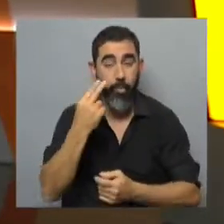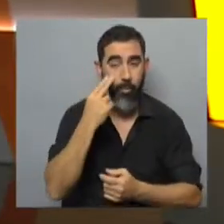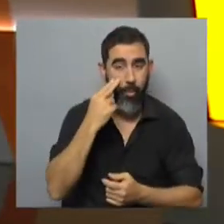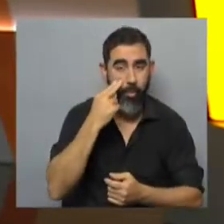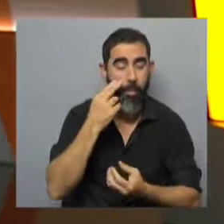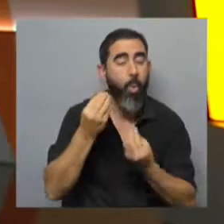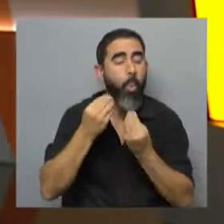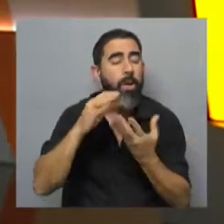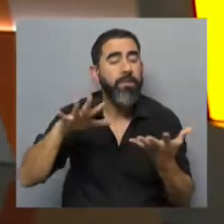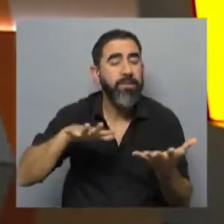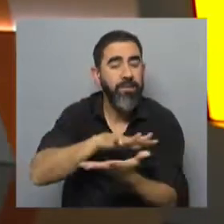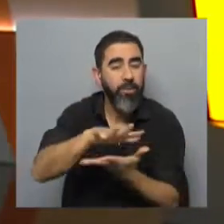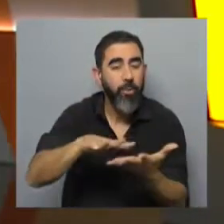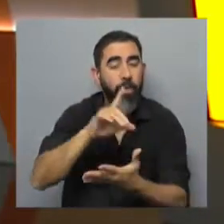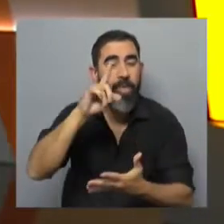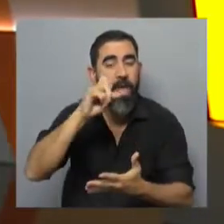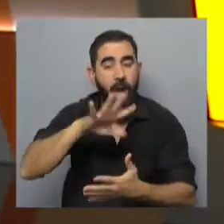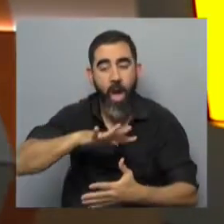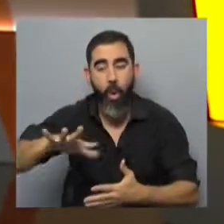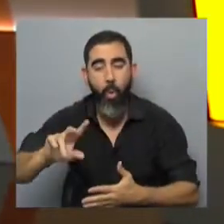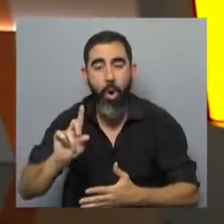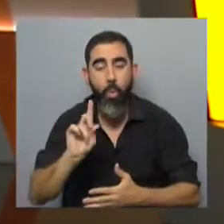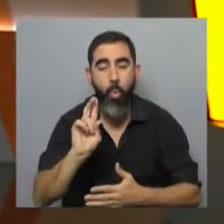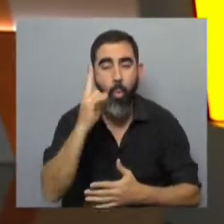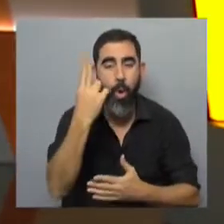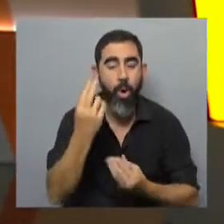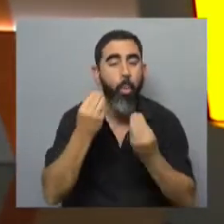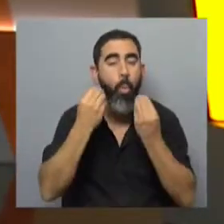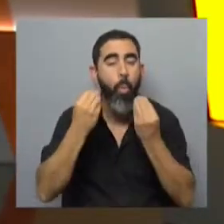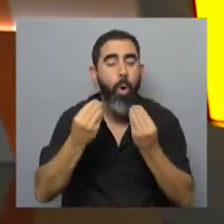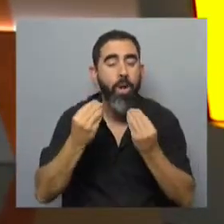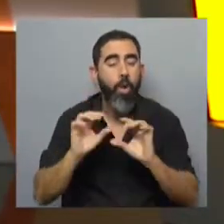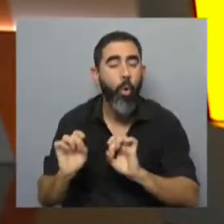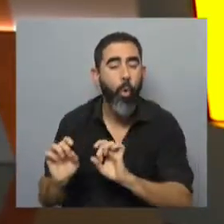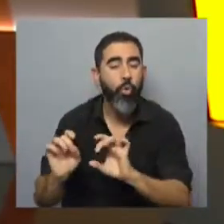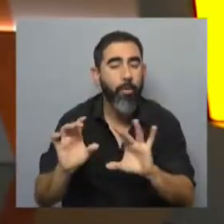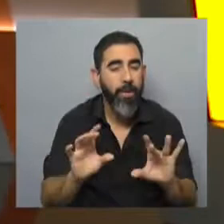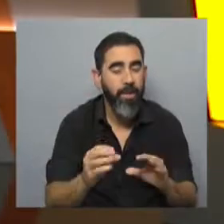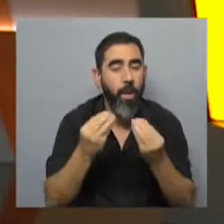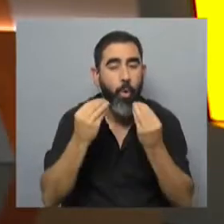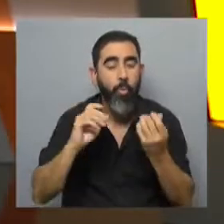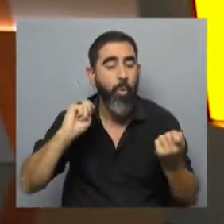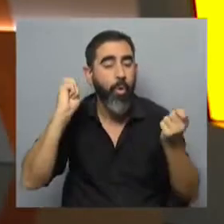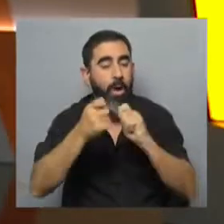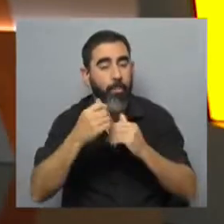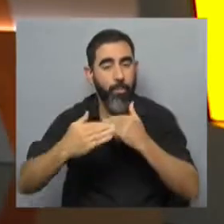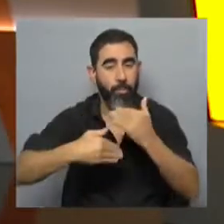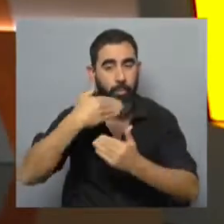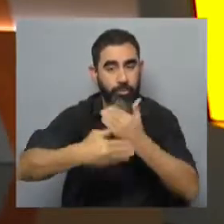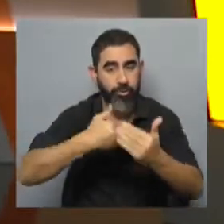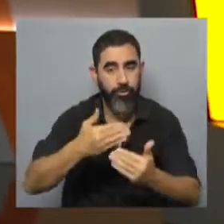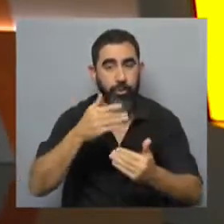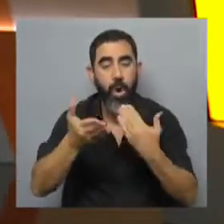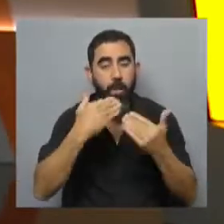la situación de las aguas superficiales en nuestro país? ¿Cuáles son los factores que las contaminan y cómo revertir el proceso? De